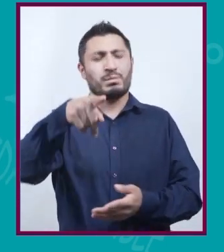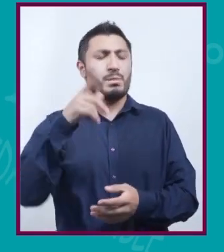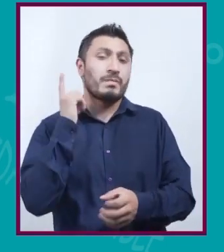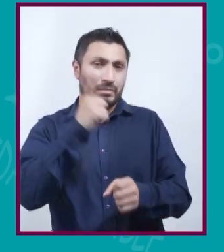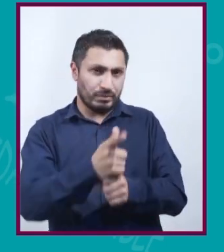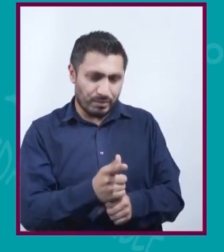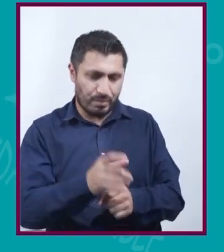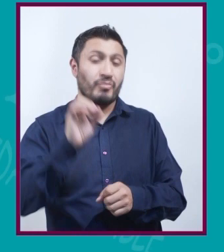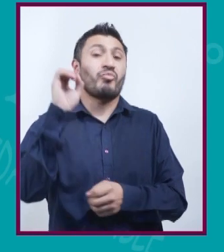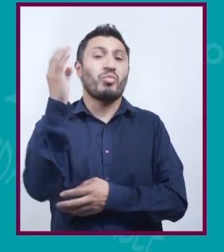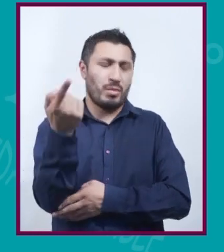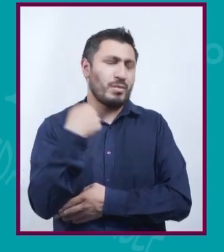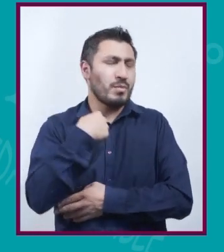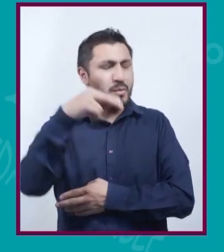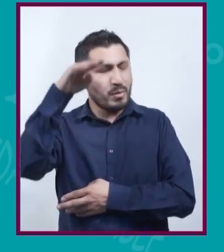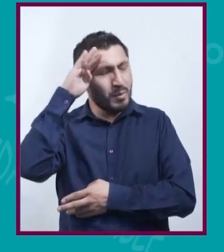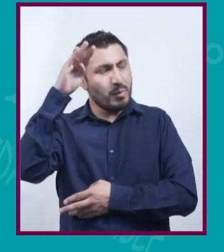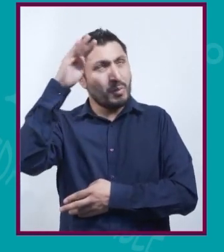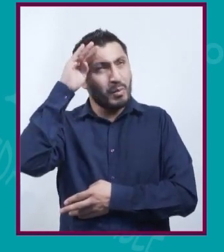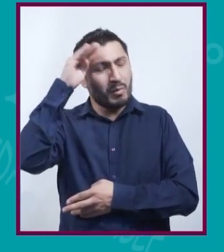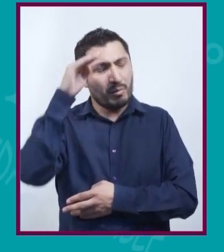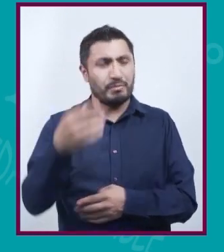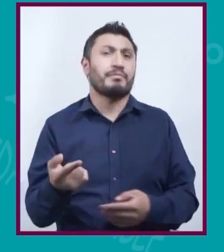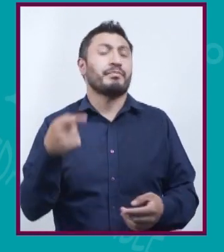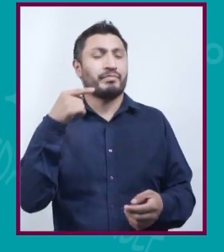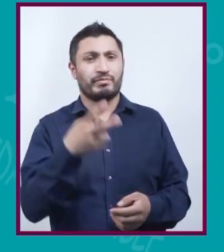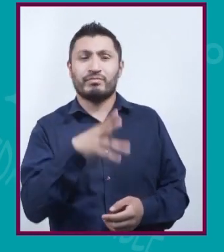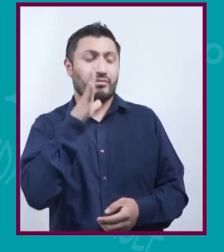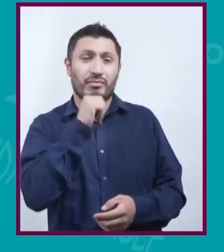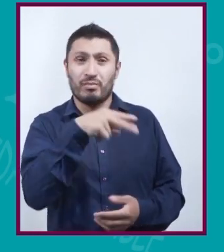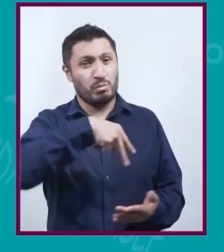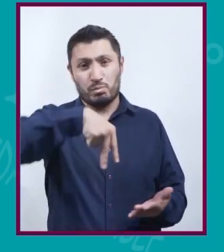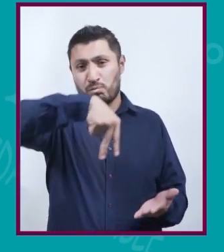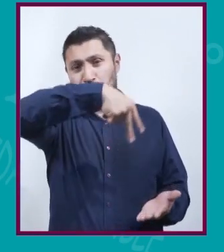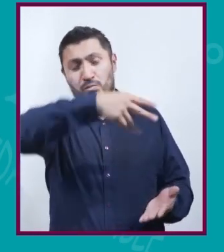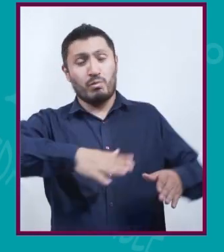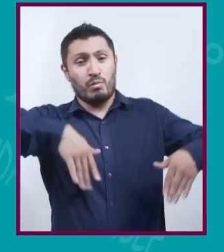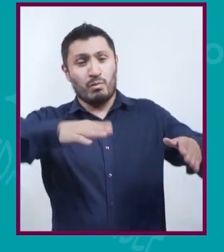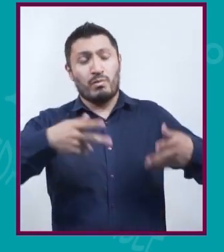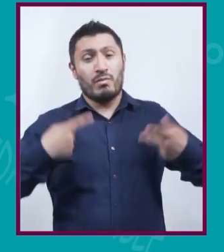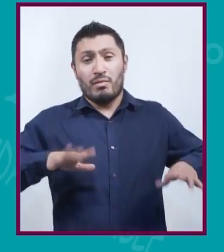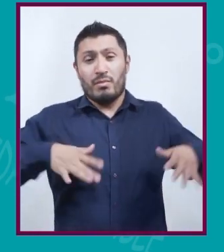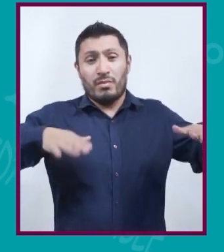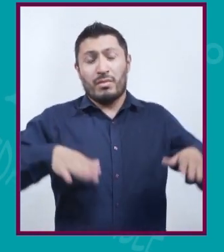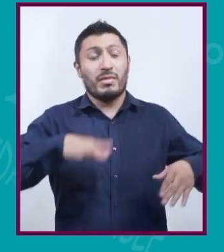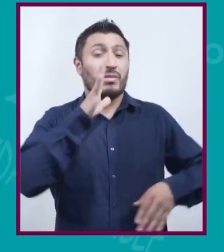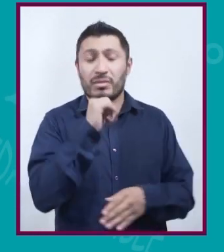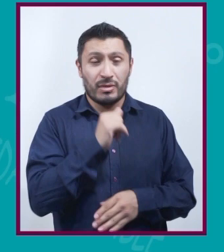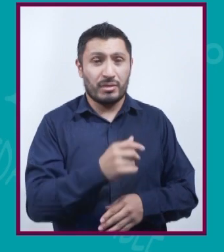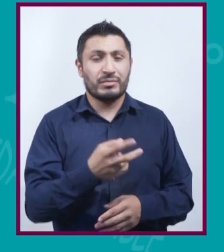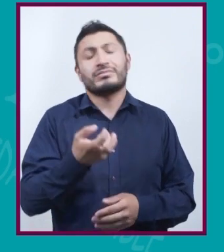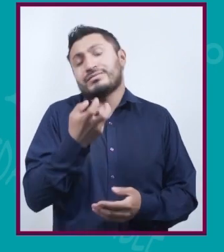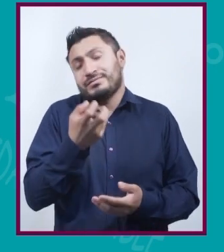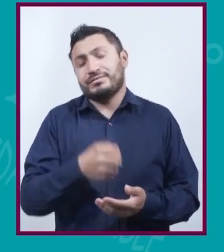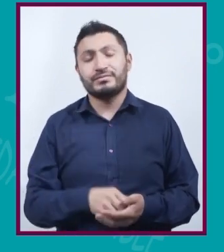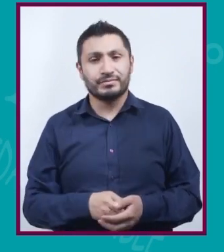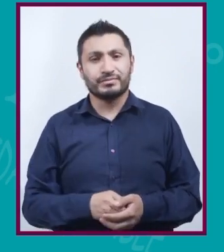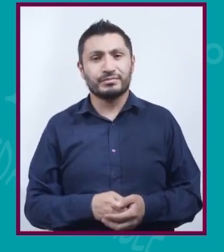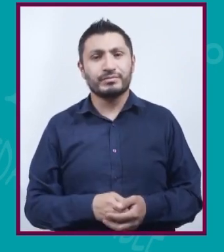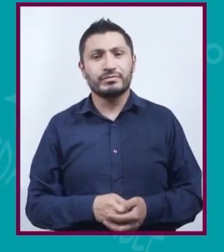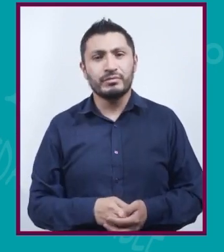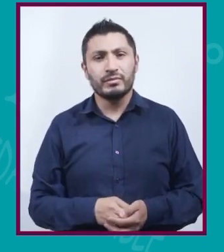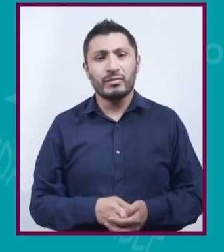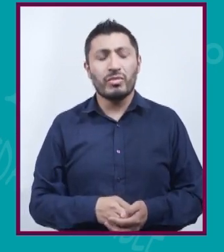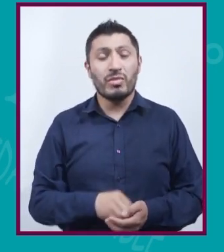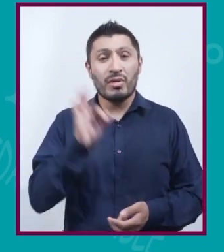por sí misma, ahí es donde tú dices, ok, la lógica, mi pensamiento y mi razón me dice esto es imposible y esto ya es